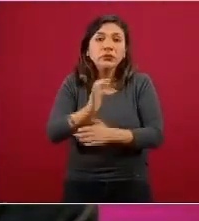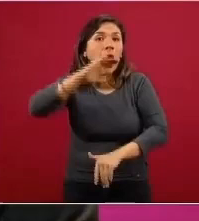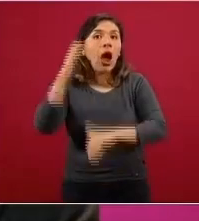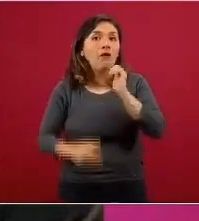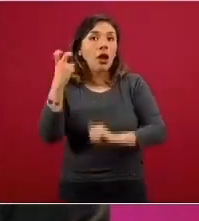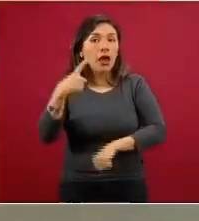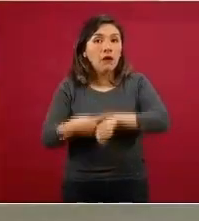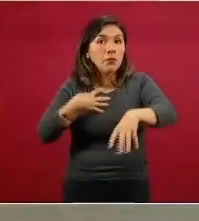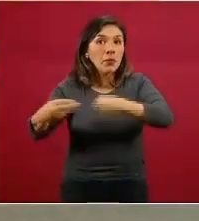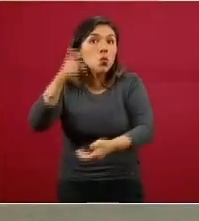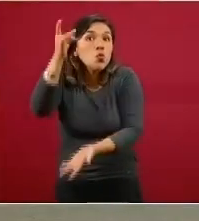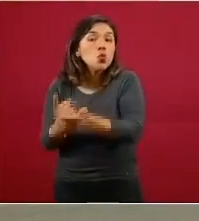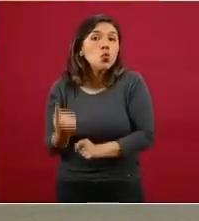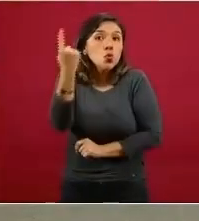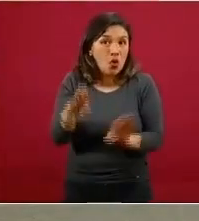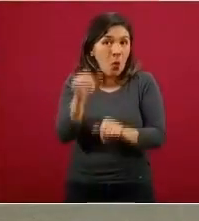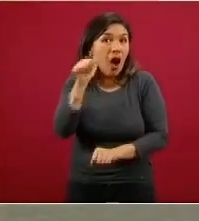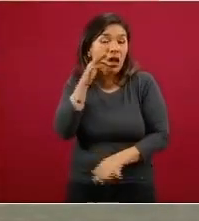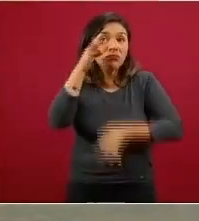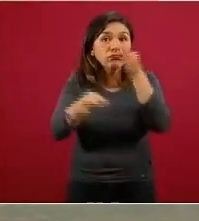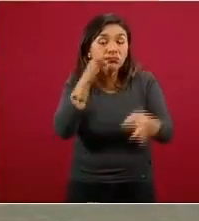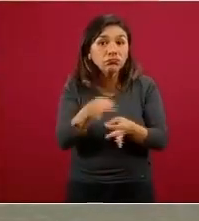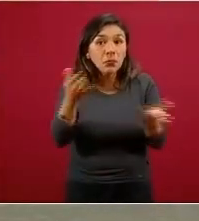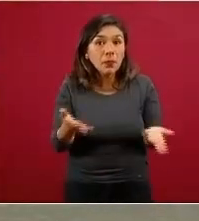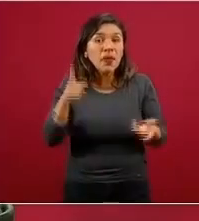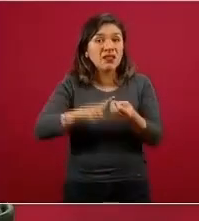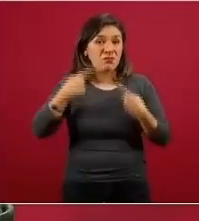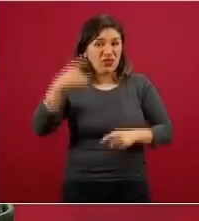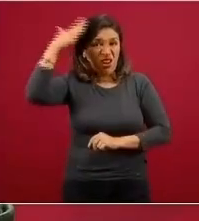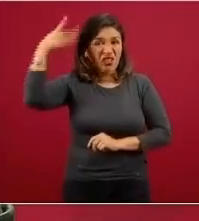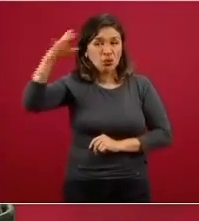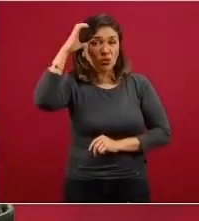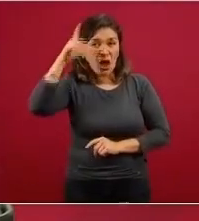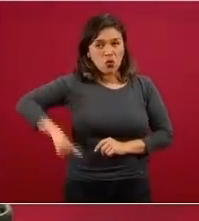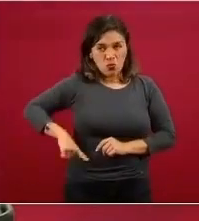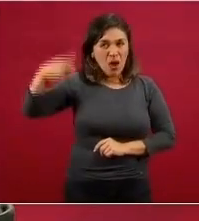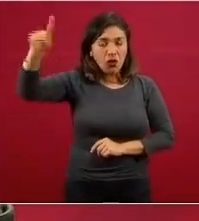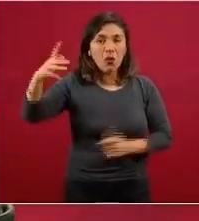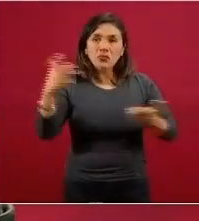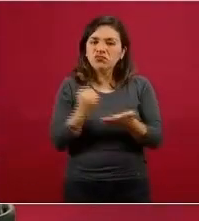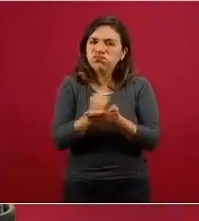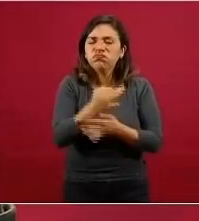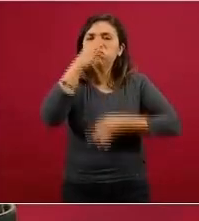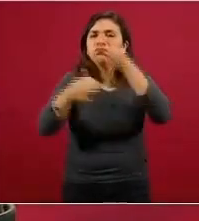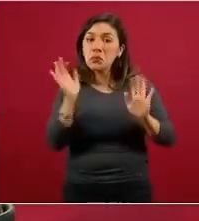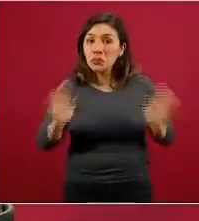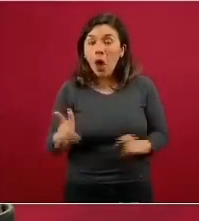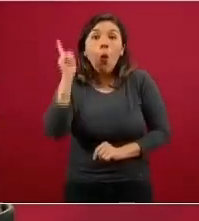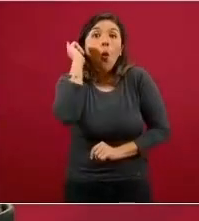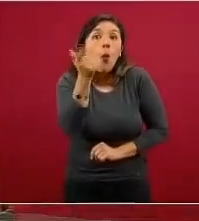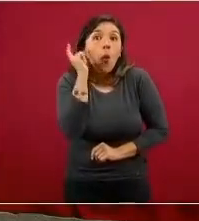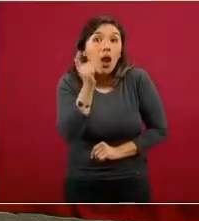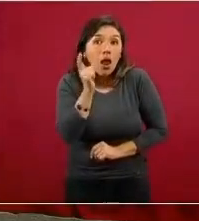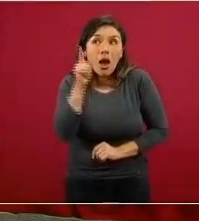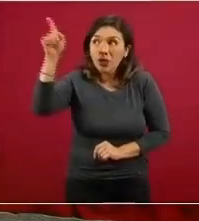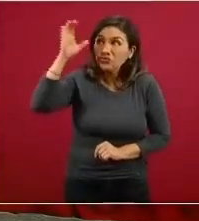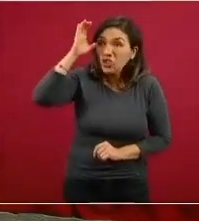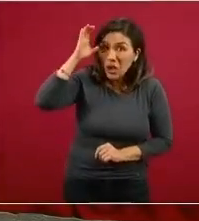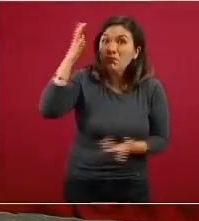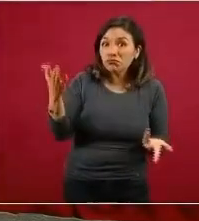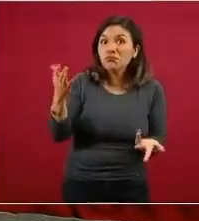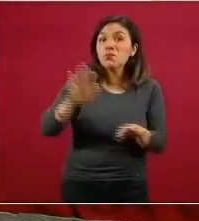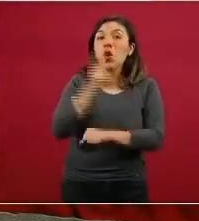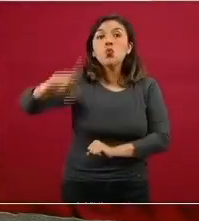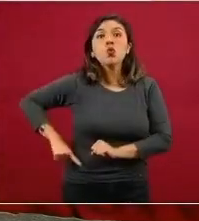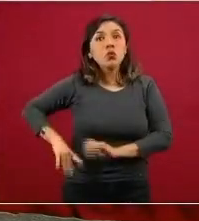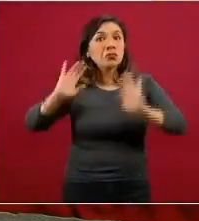el final de la epidemia, como se dio a conocer ayer. El líder chino del gobierno chino hizo esta declaración. Ojalá que en el caso de China, dado